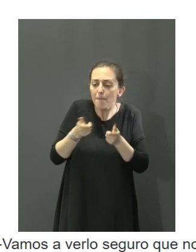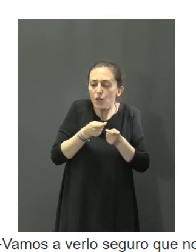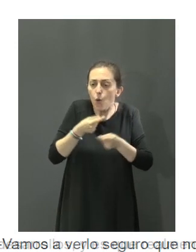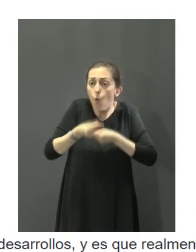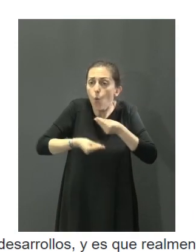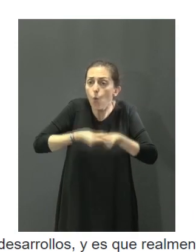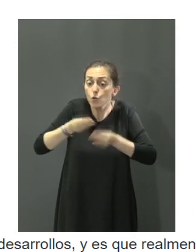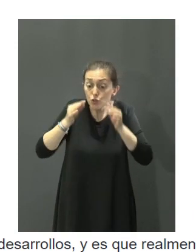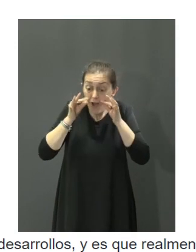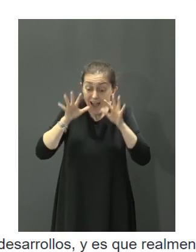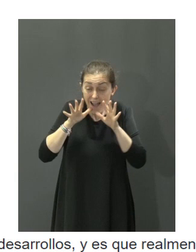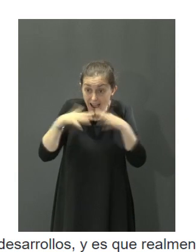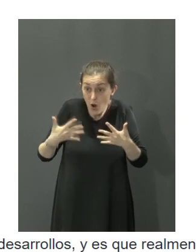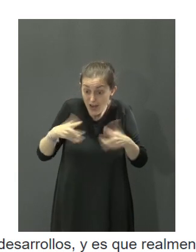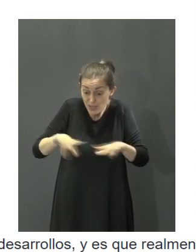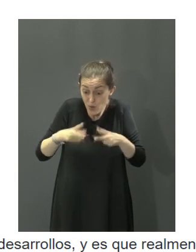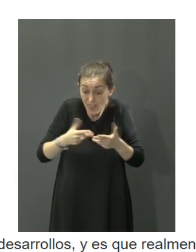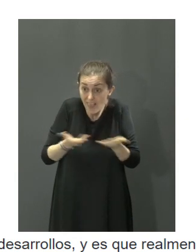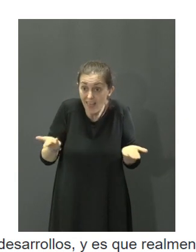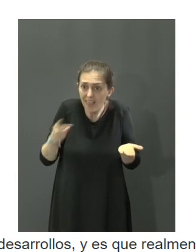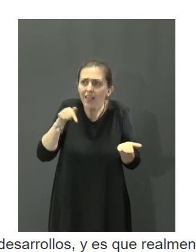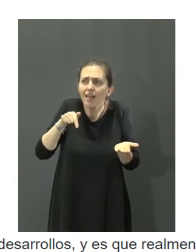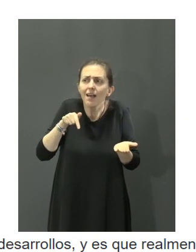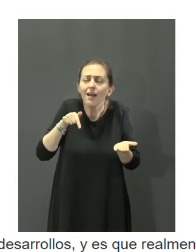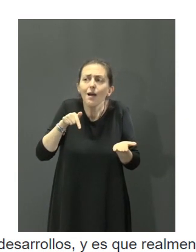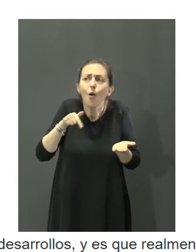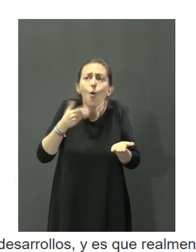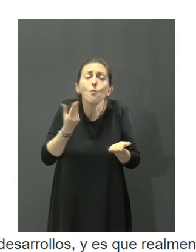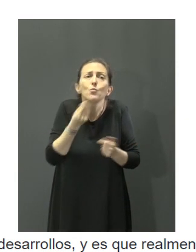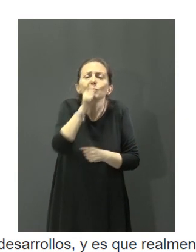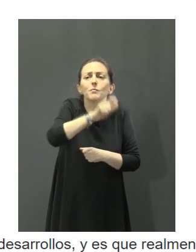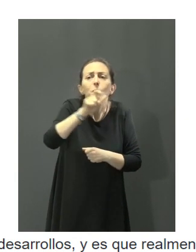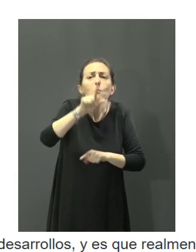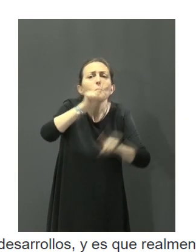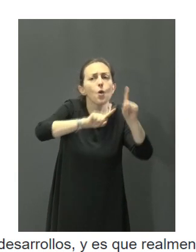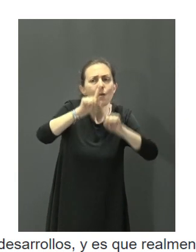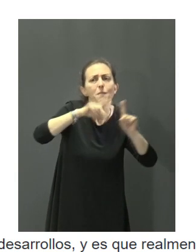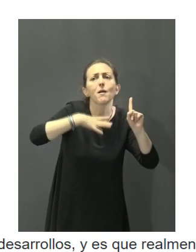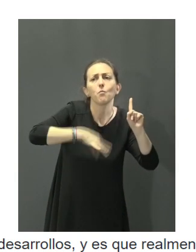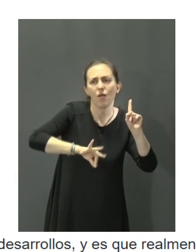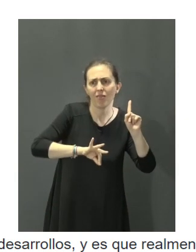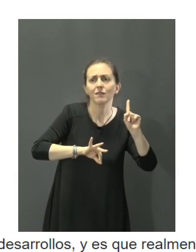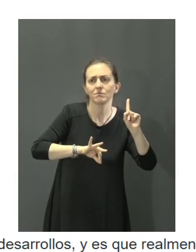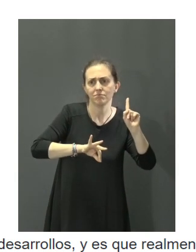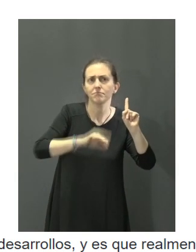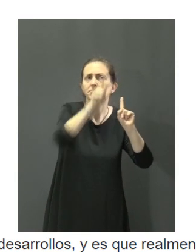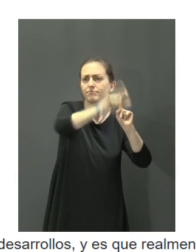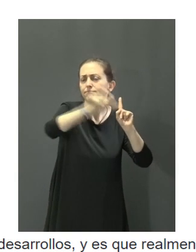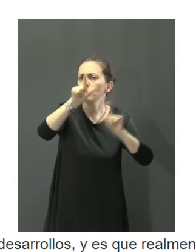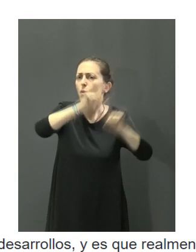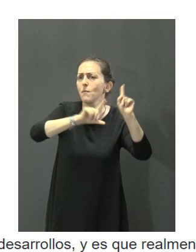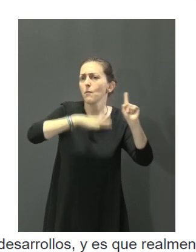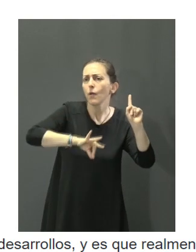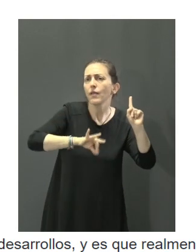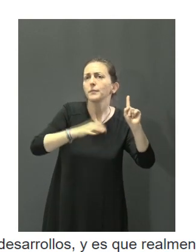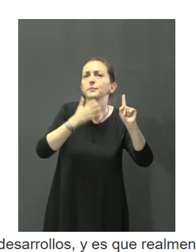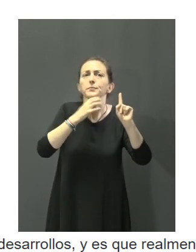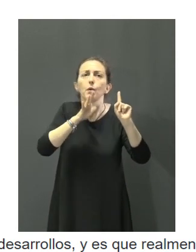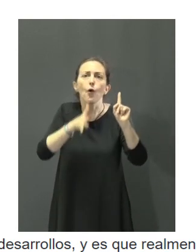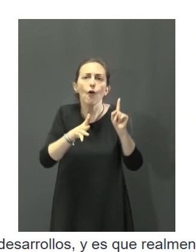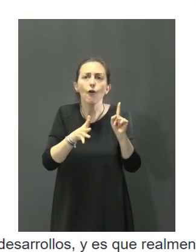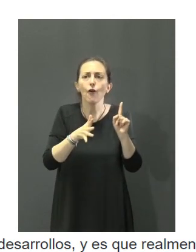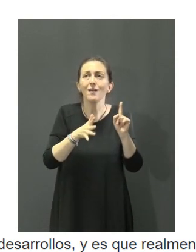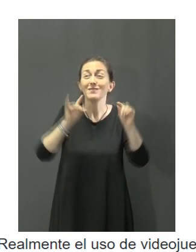videojuegos en nuestra sociedad se está convirtiendo para muchas personas en un problema. En las